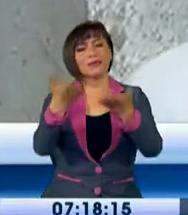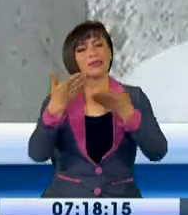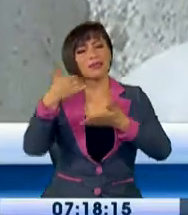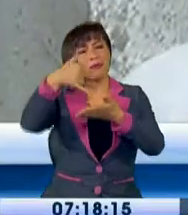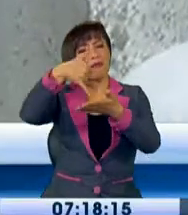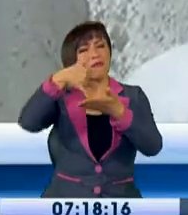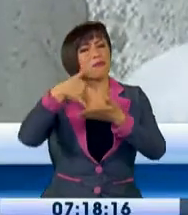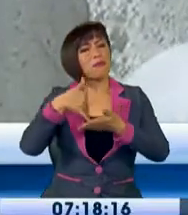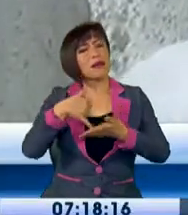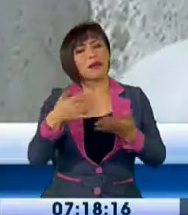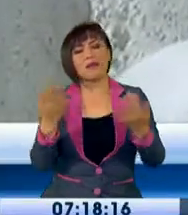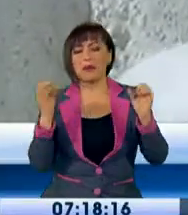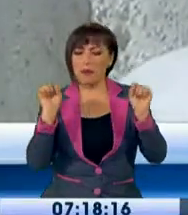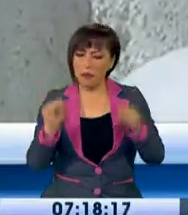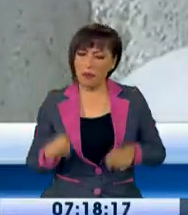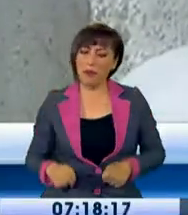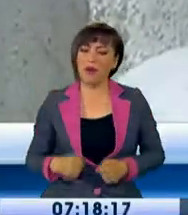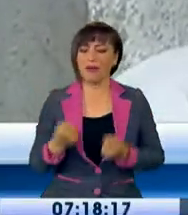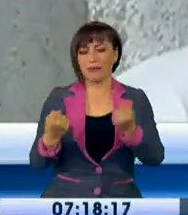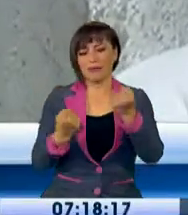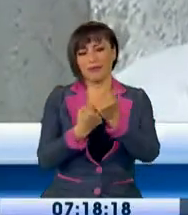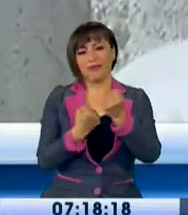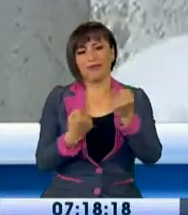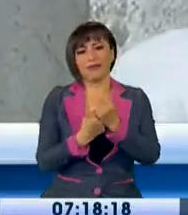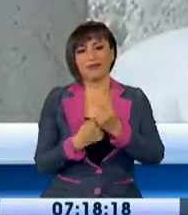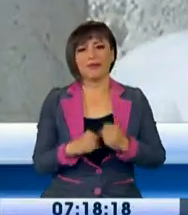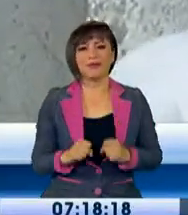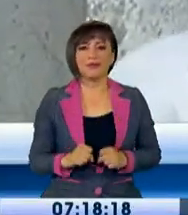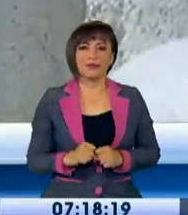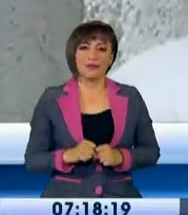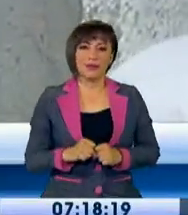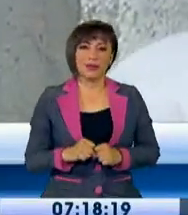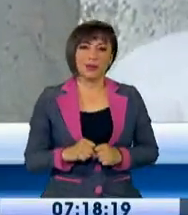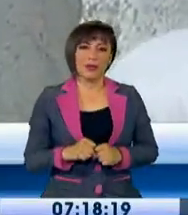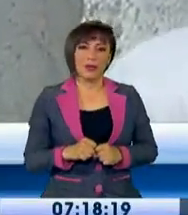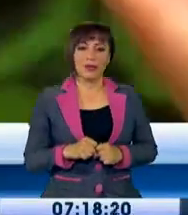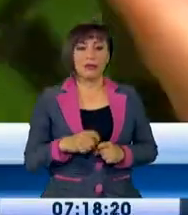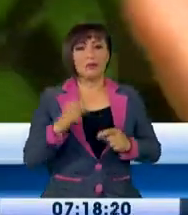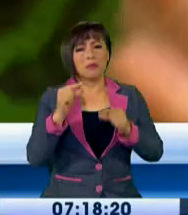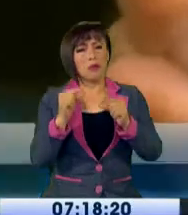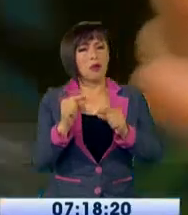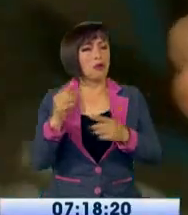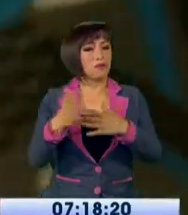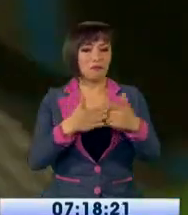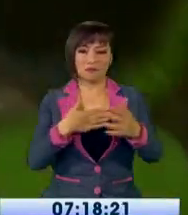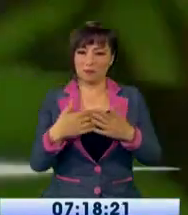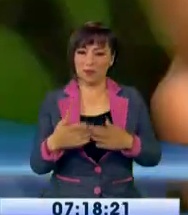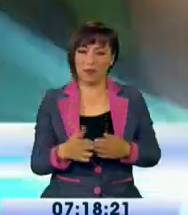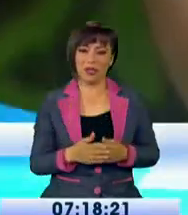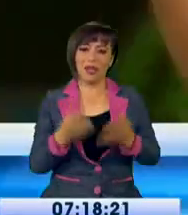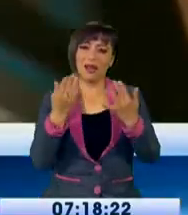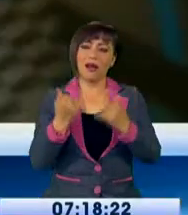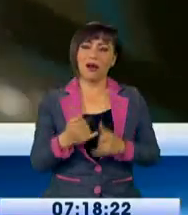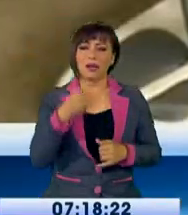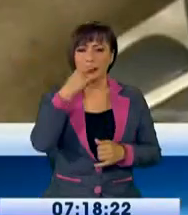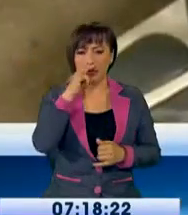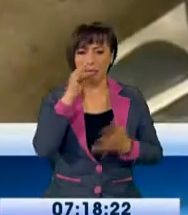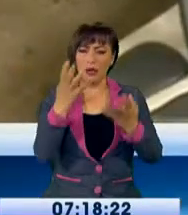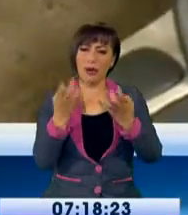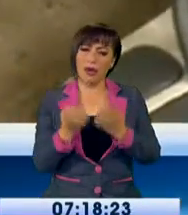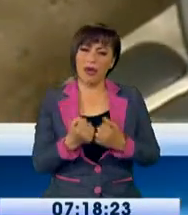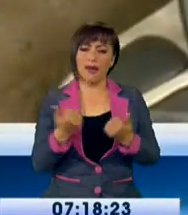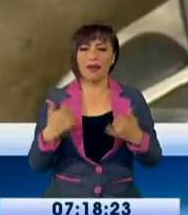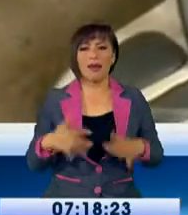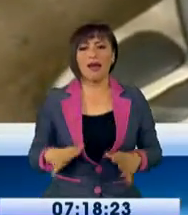que puedan a colaborar, ayudar también, pues, para que sea un granito de arena. Ahora Manuelito solo piensa en recuperarse